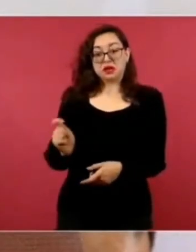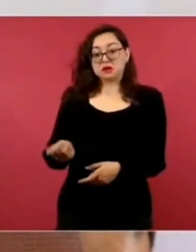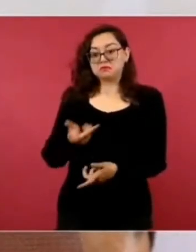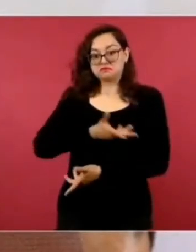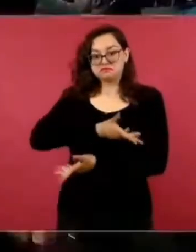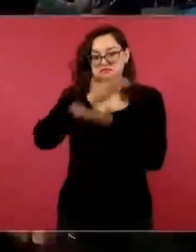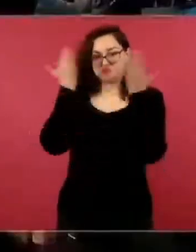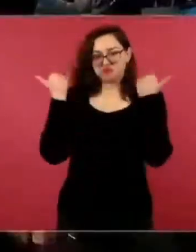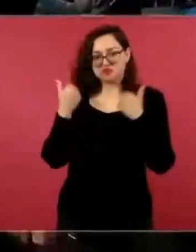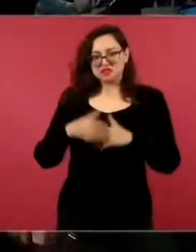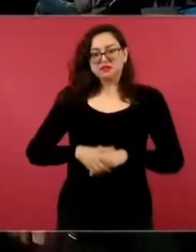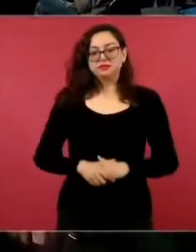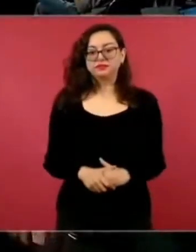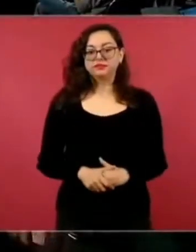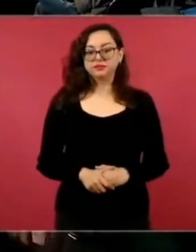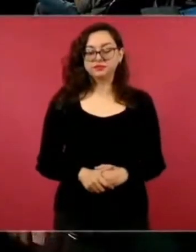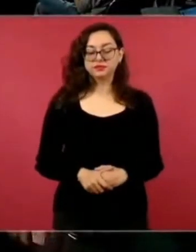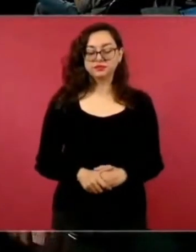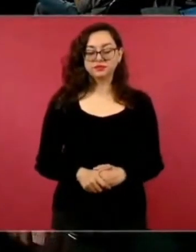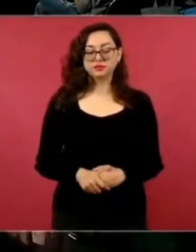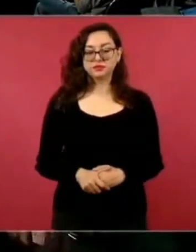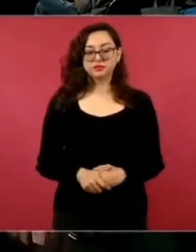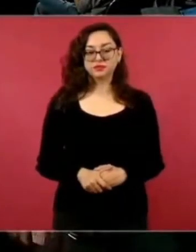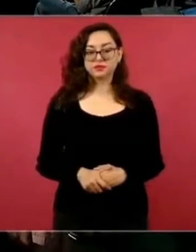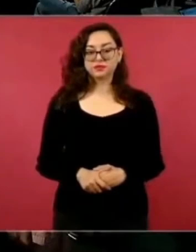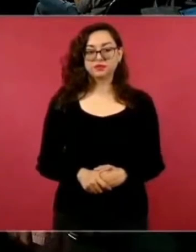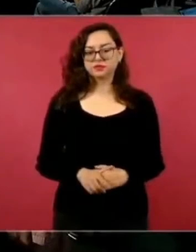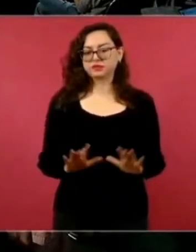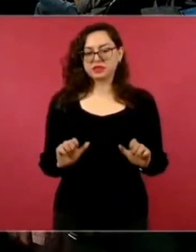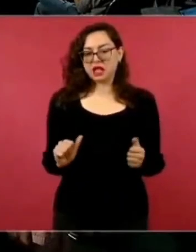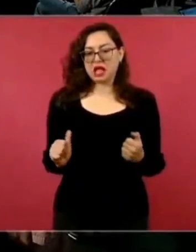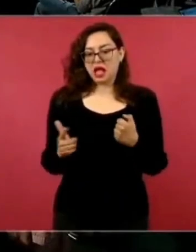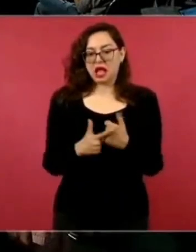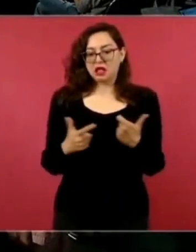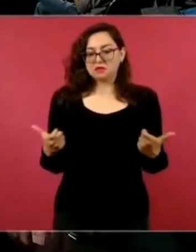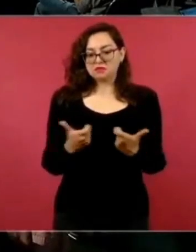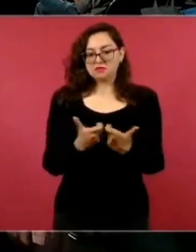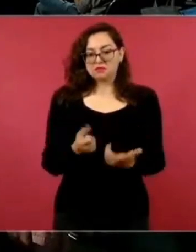de qué se trate. Debe ser un fondo.